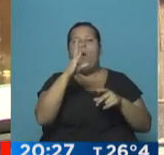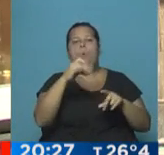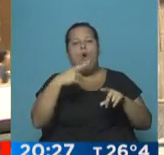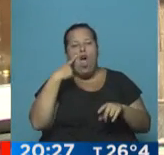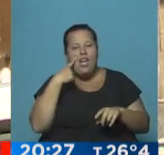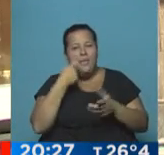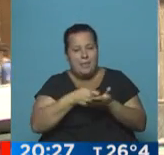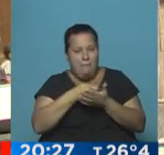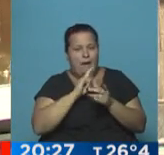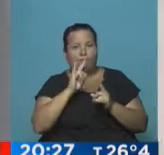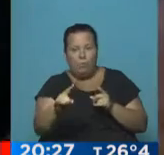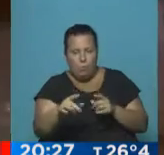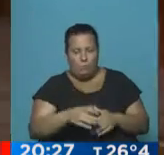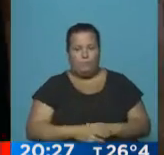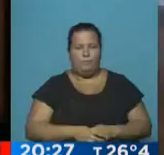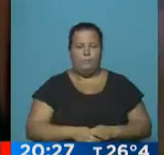ente pagador.